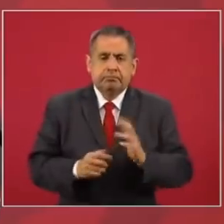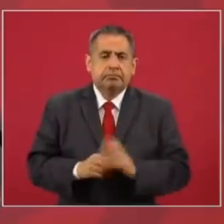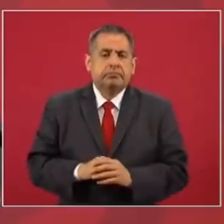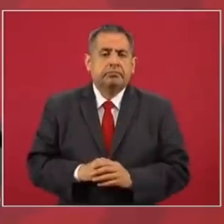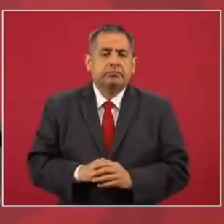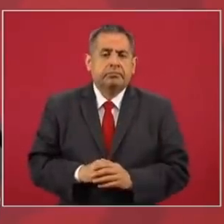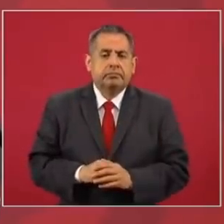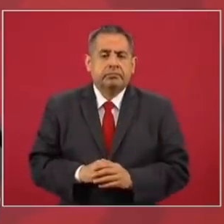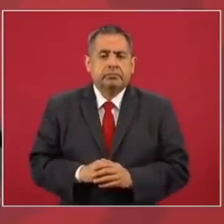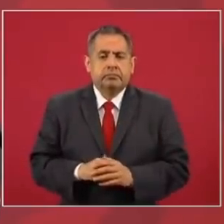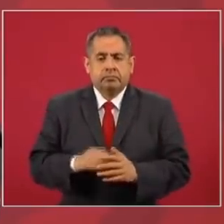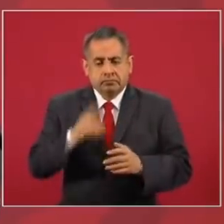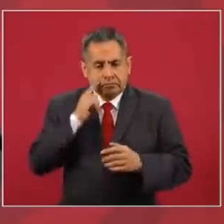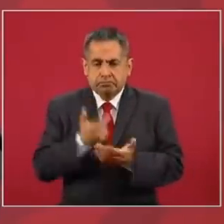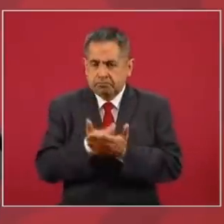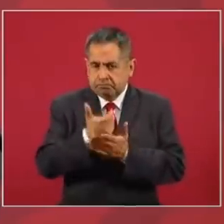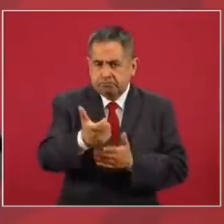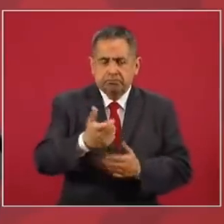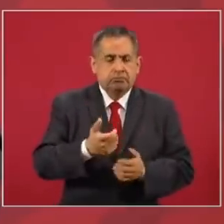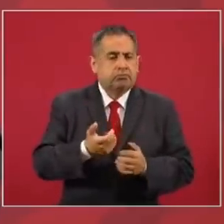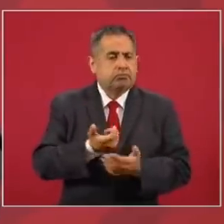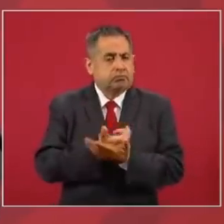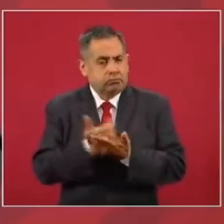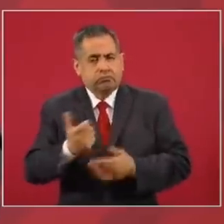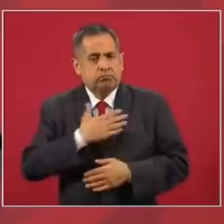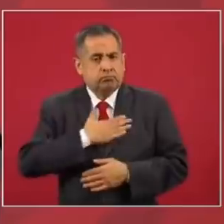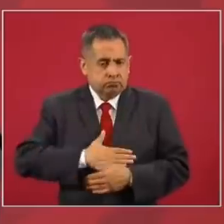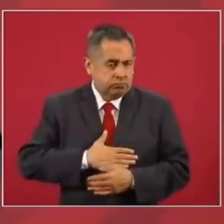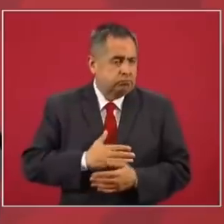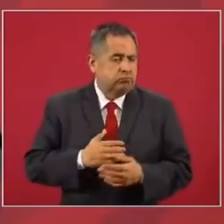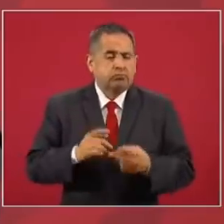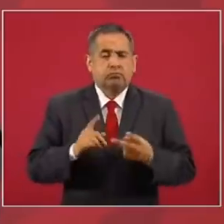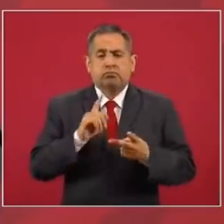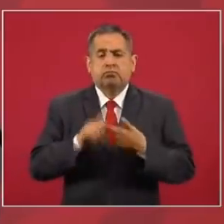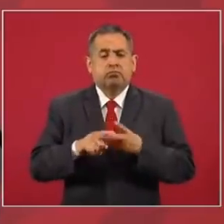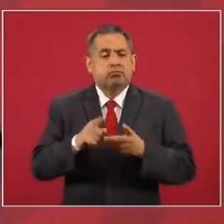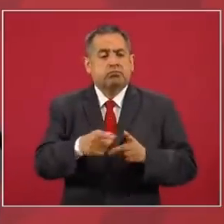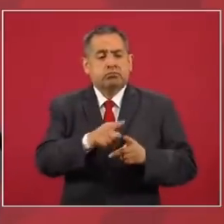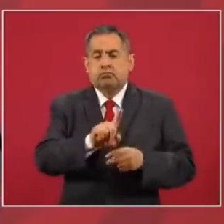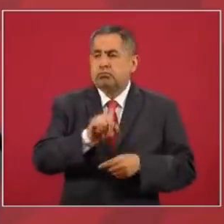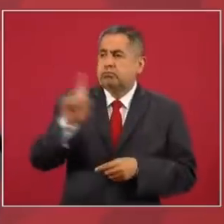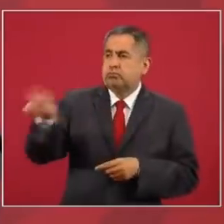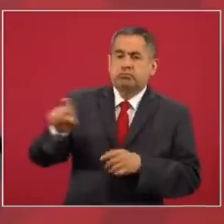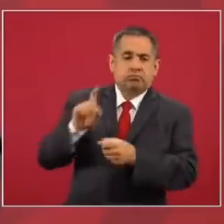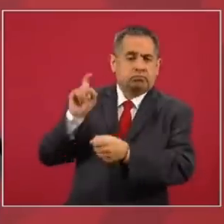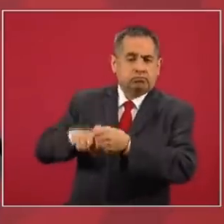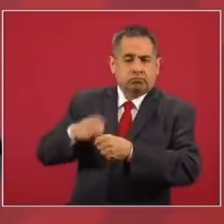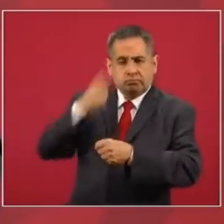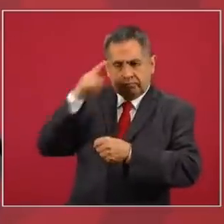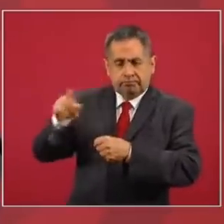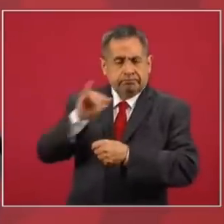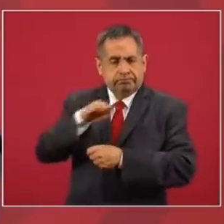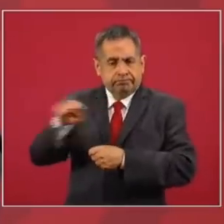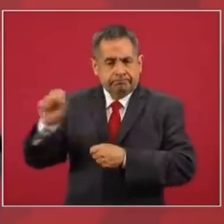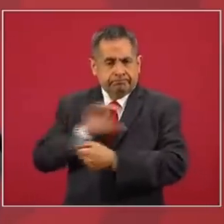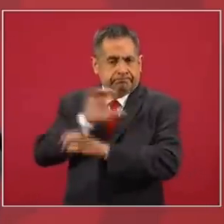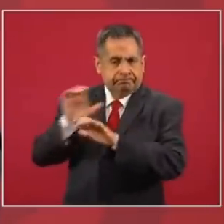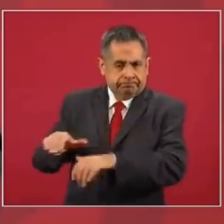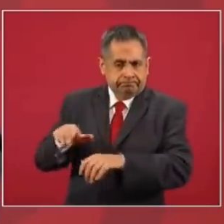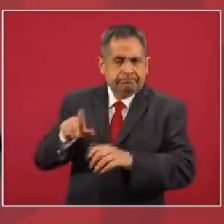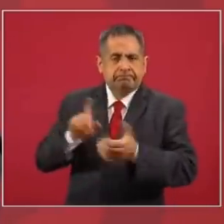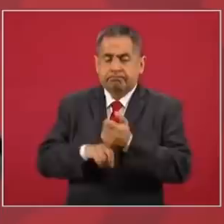Okay. Pago de un salario justo, la inscripción en el Seguro Social, que